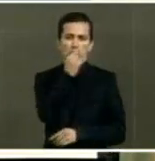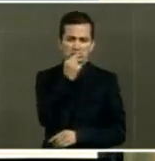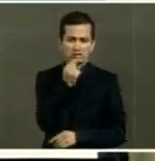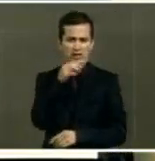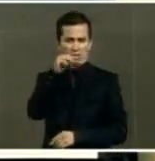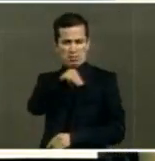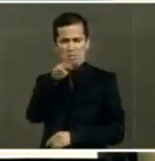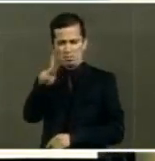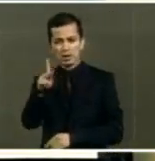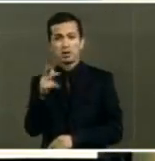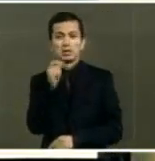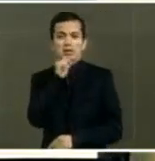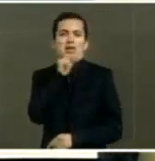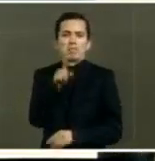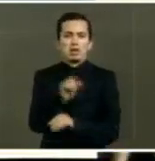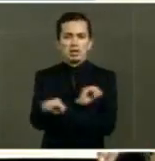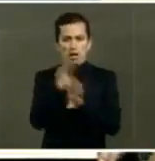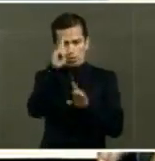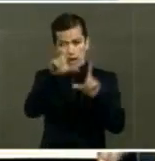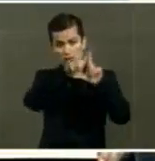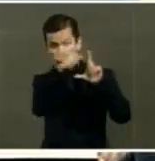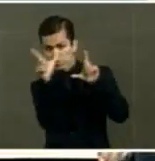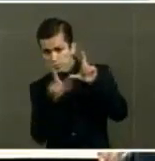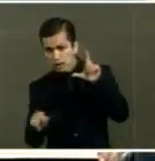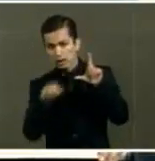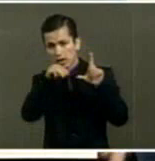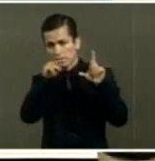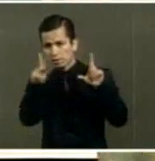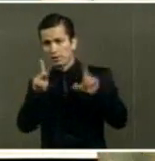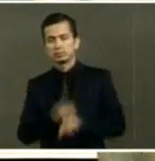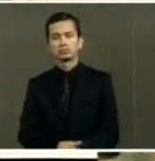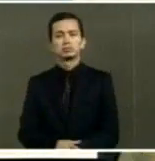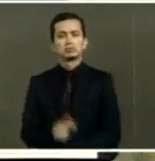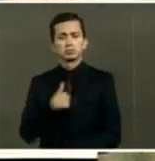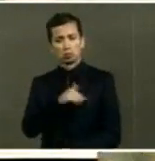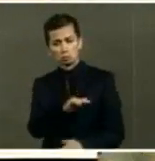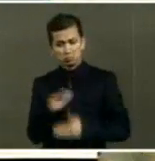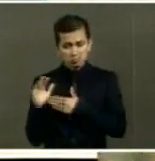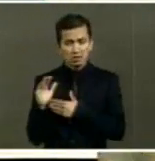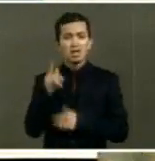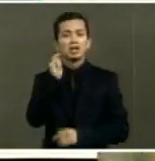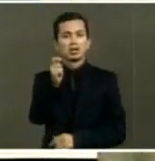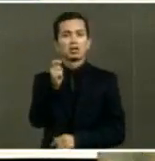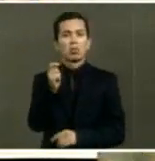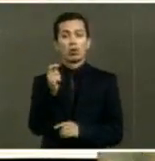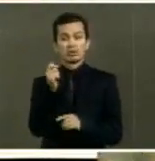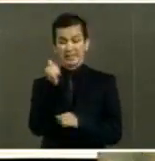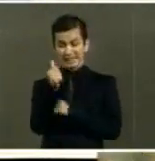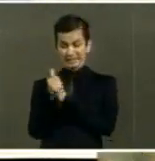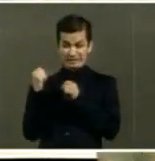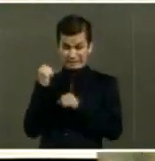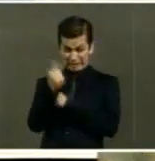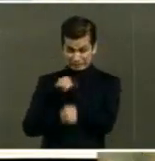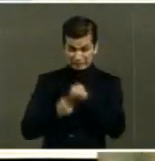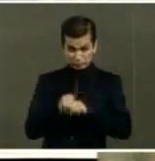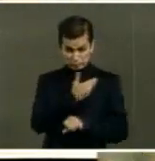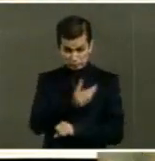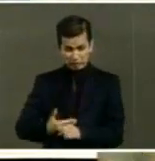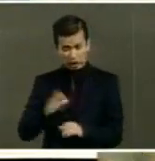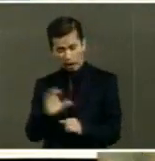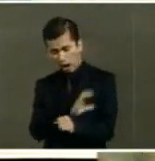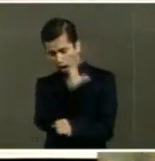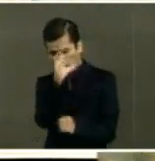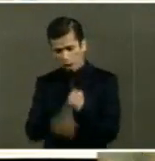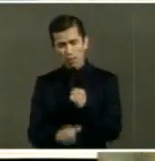ministerios públicos de la Federación. Mi compromiso es concluir el sexenio con instituciones federales